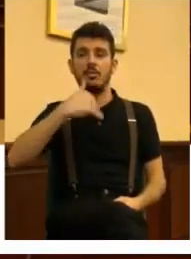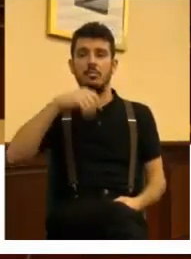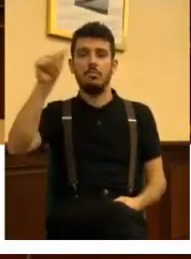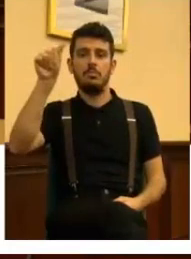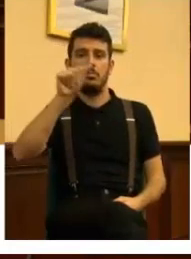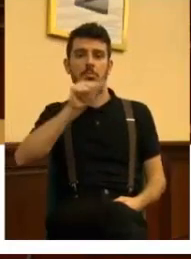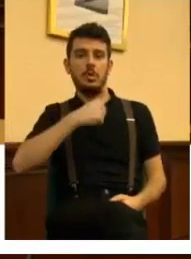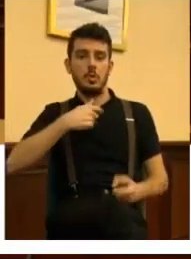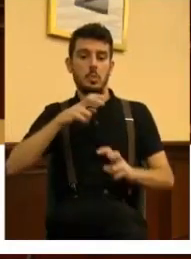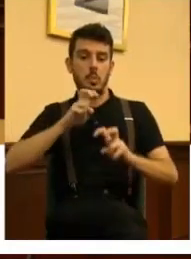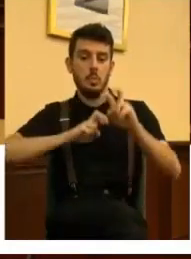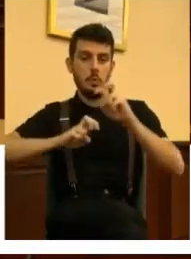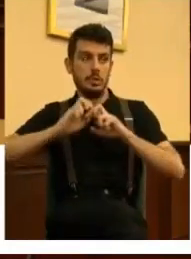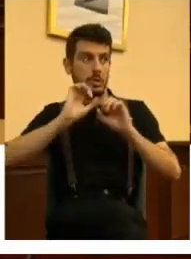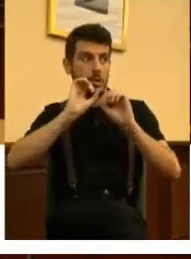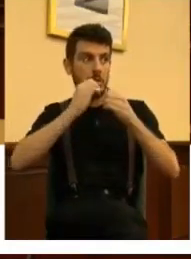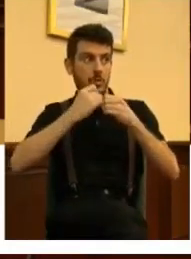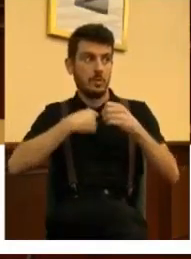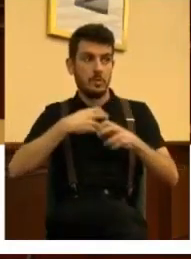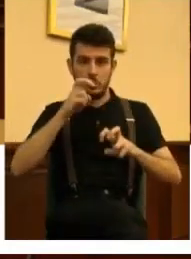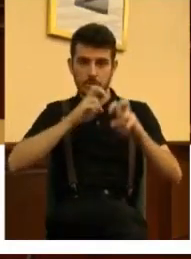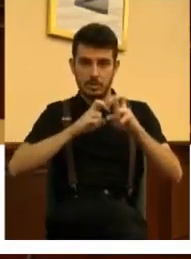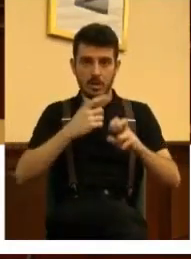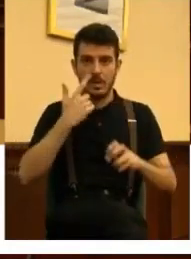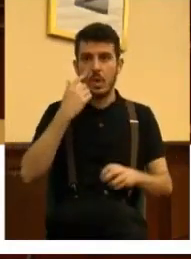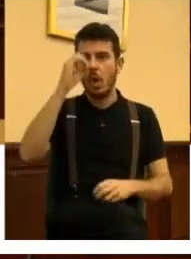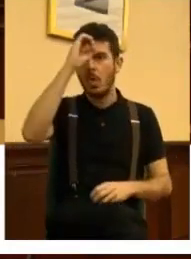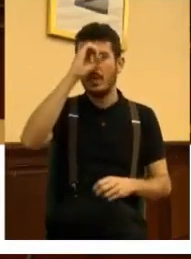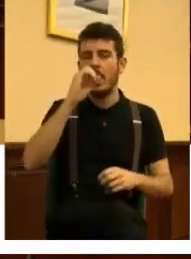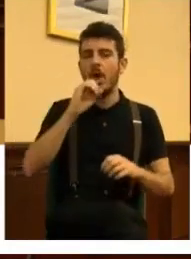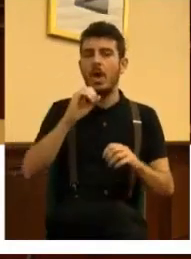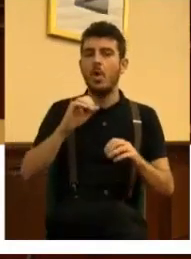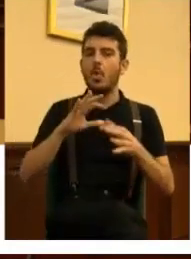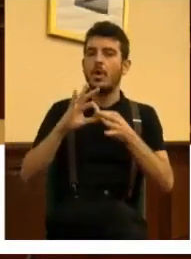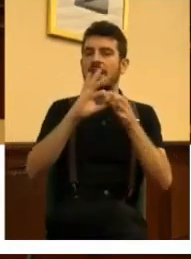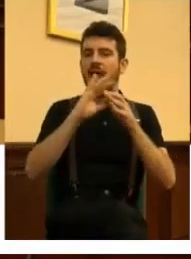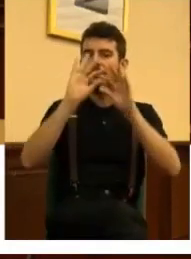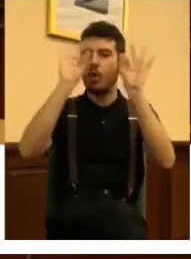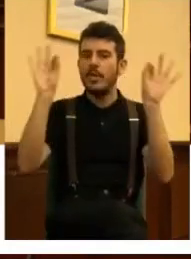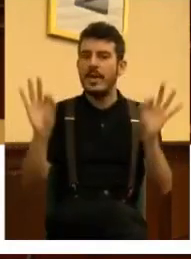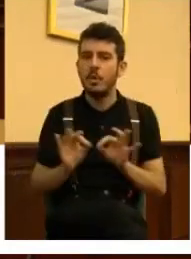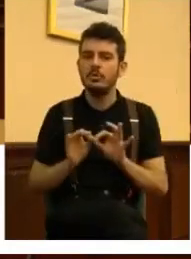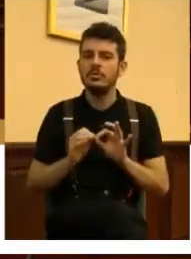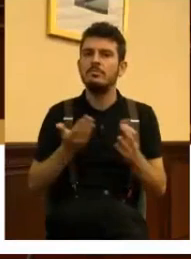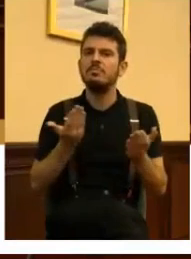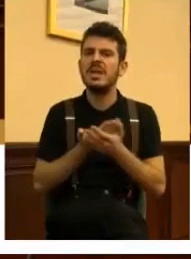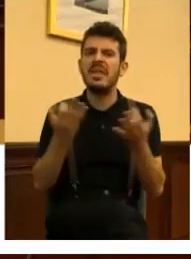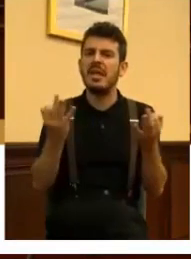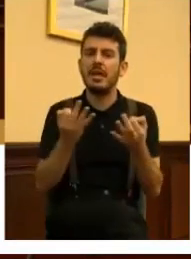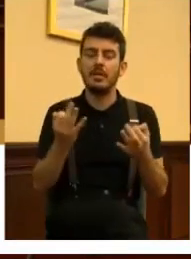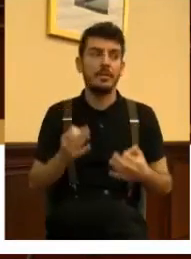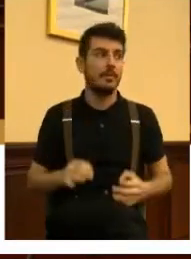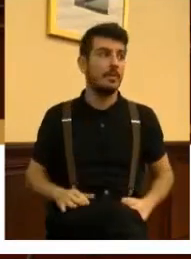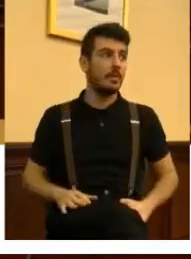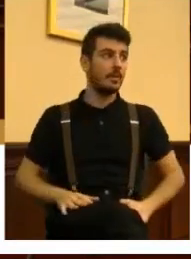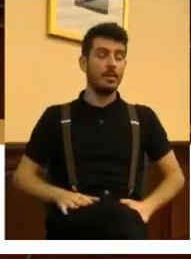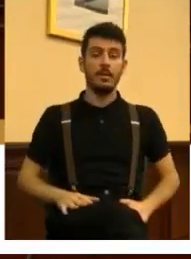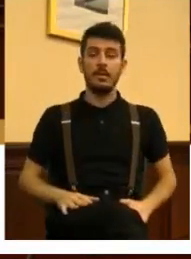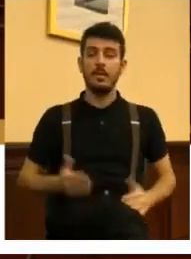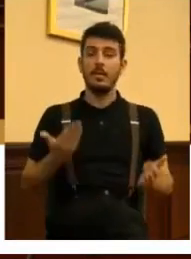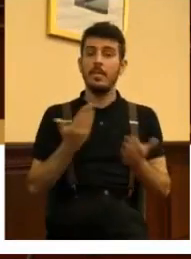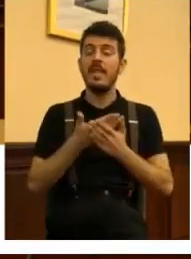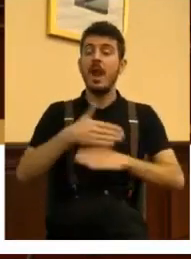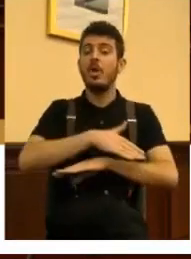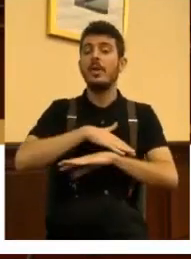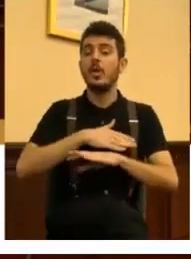y miren, ¿qué opina Unidas Podemos? Pues Unidas Podemos pide al Gobierno